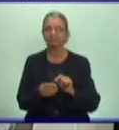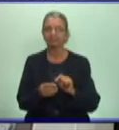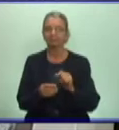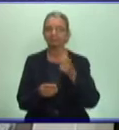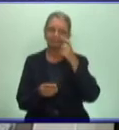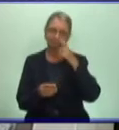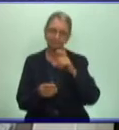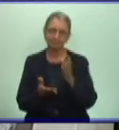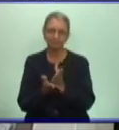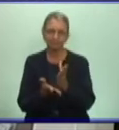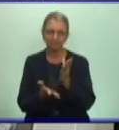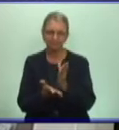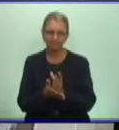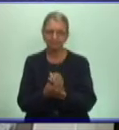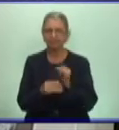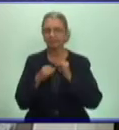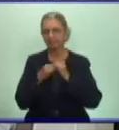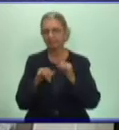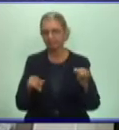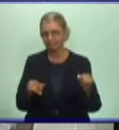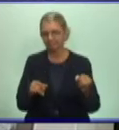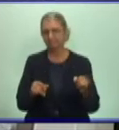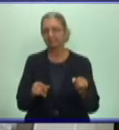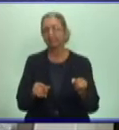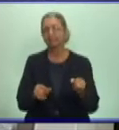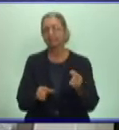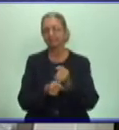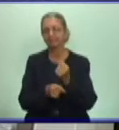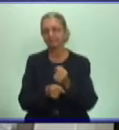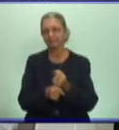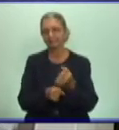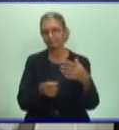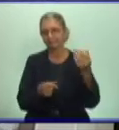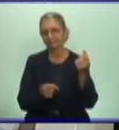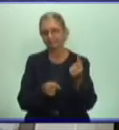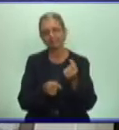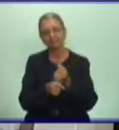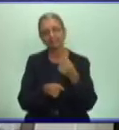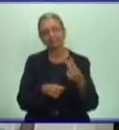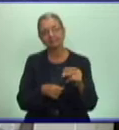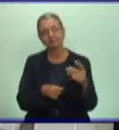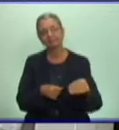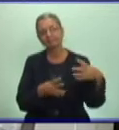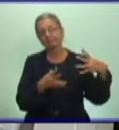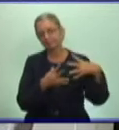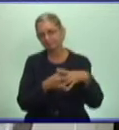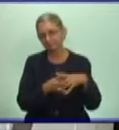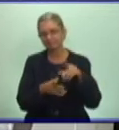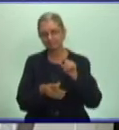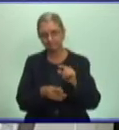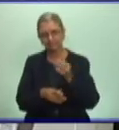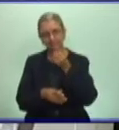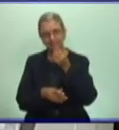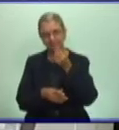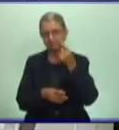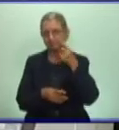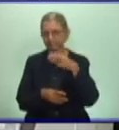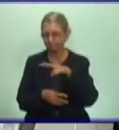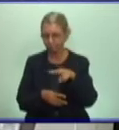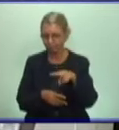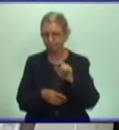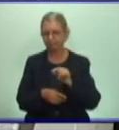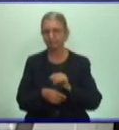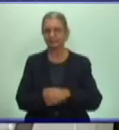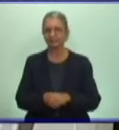clase que se orientó el trabajo práctico integral y que se le servirá también como referencia a los estudiantes para trabajar sobre ello. Es decir, que esas son